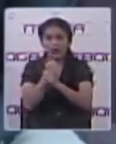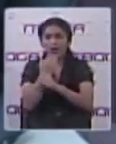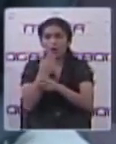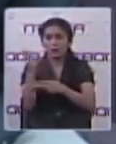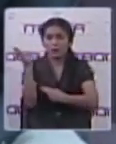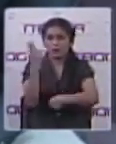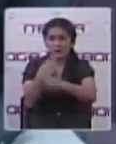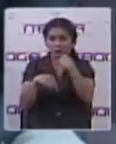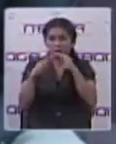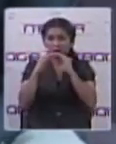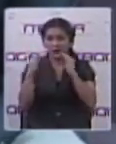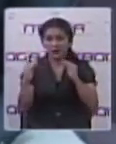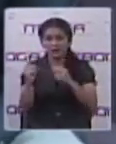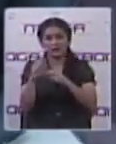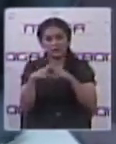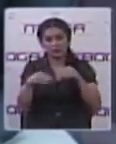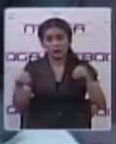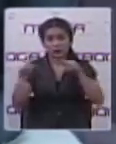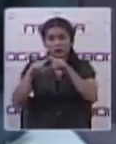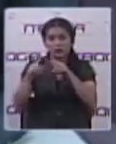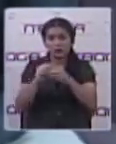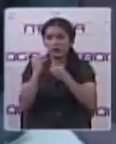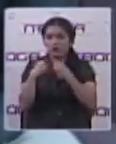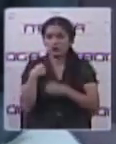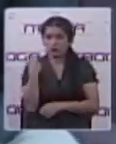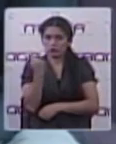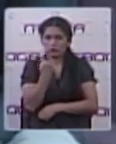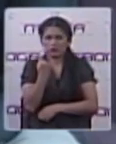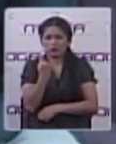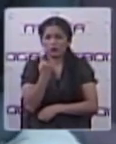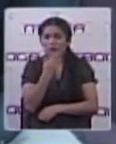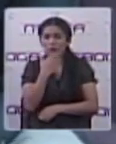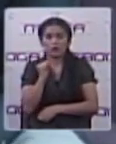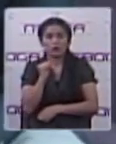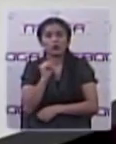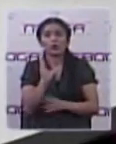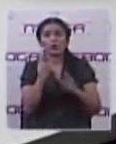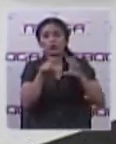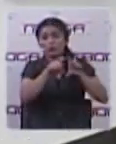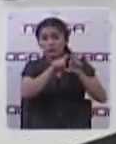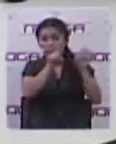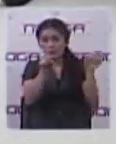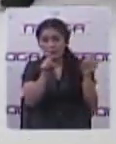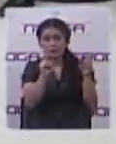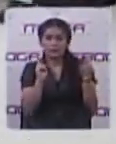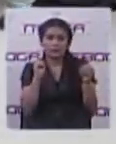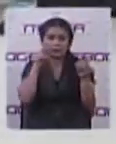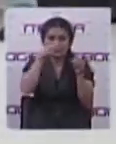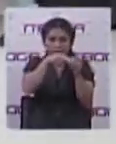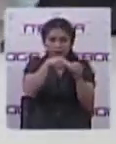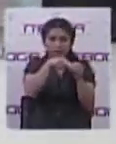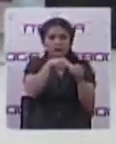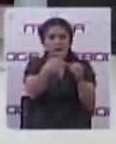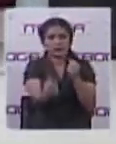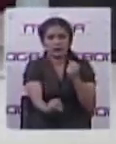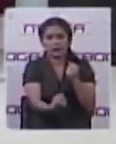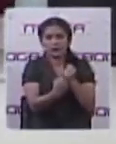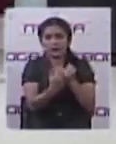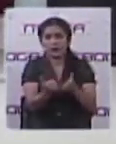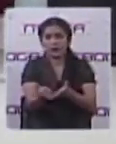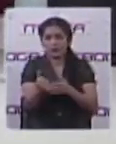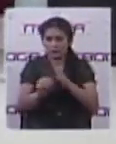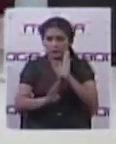mucho tiempo por todo el bagaje que lleva este tipo de negocio con mucho éxito a